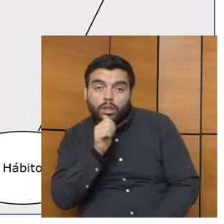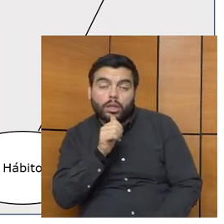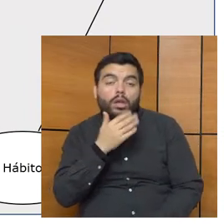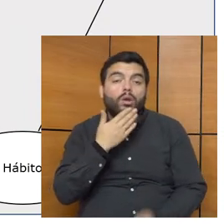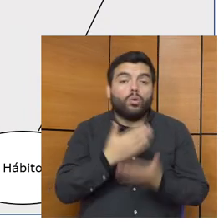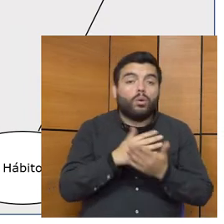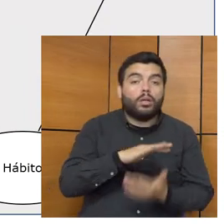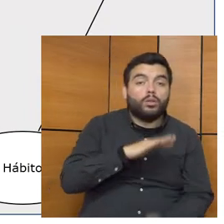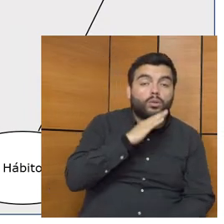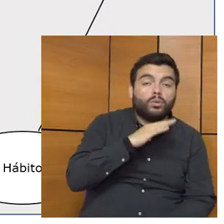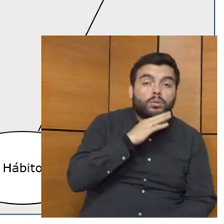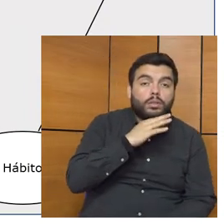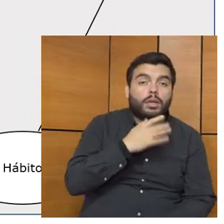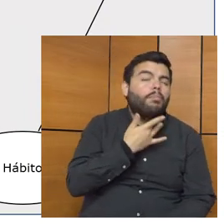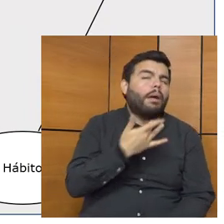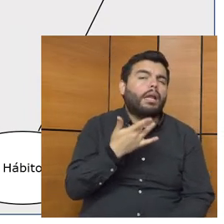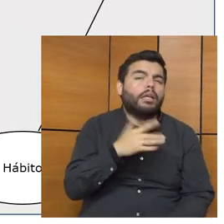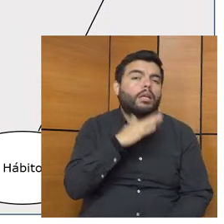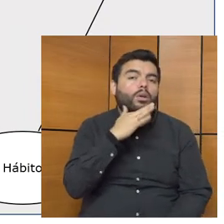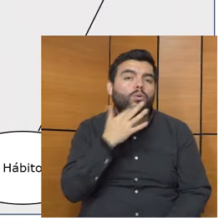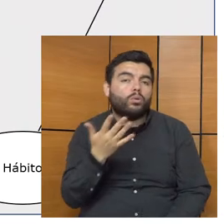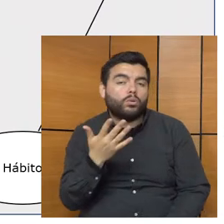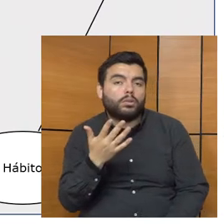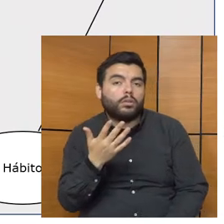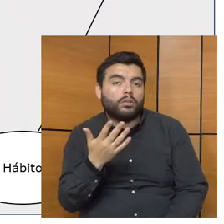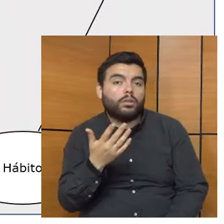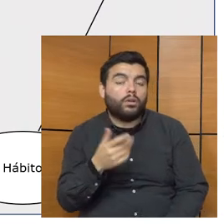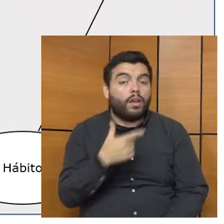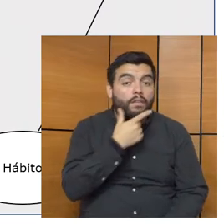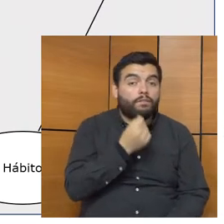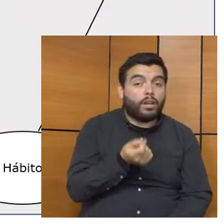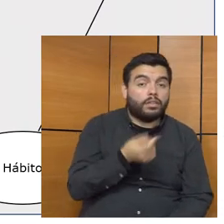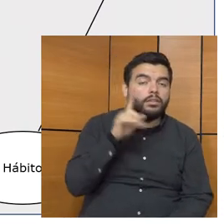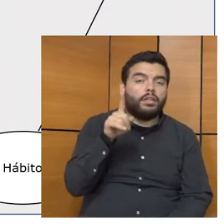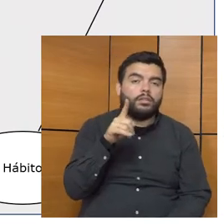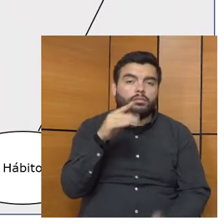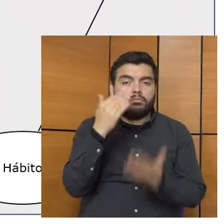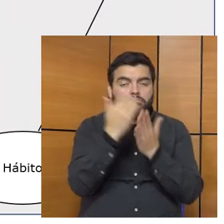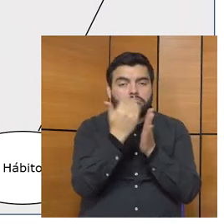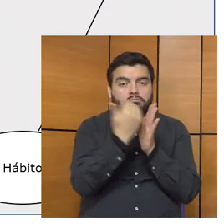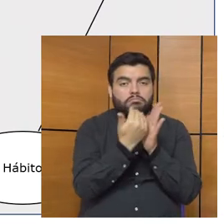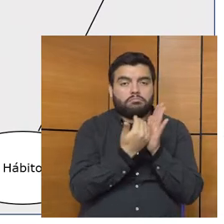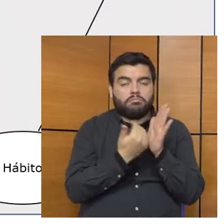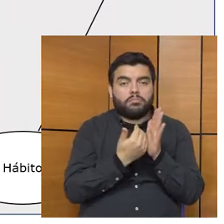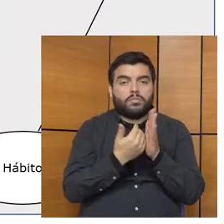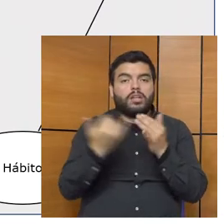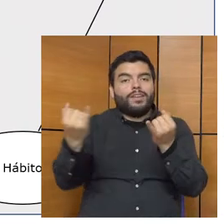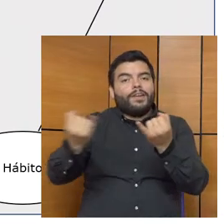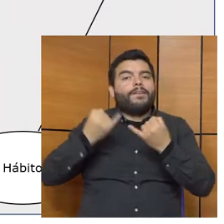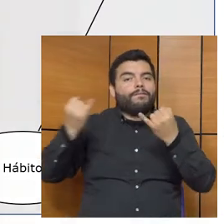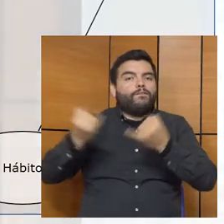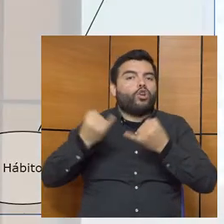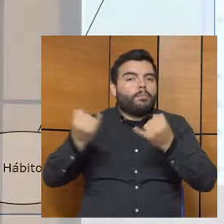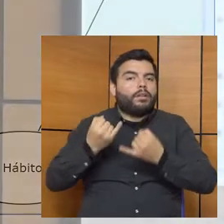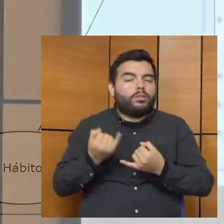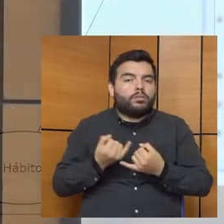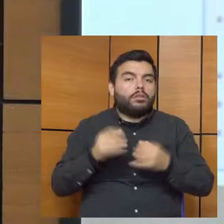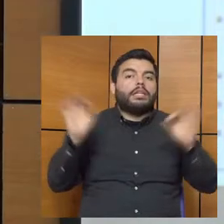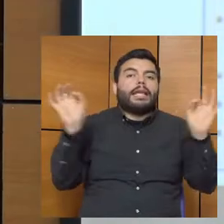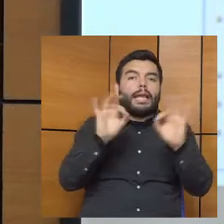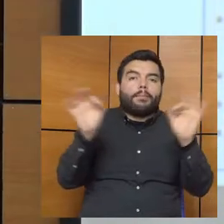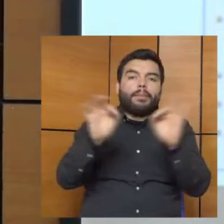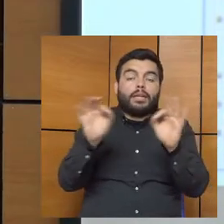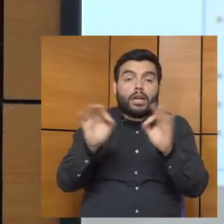la utilidad, la condición de facilitadora. Cada una de esas proponía en nuestro estudio que eran antecedentes para explicar la